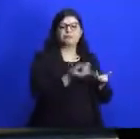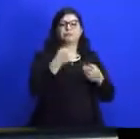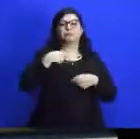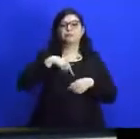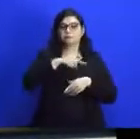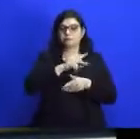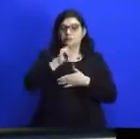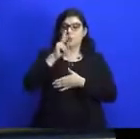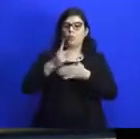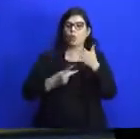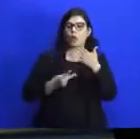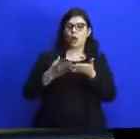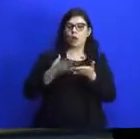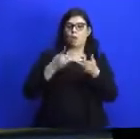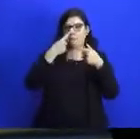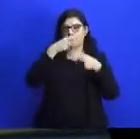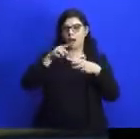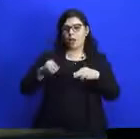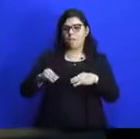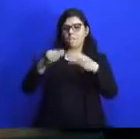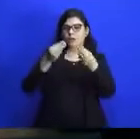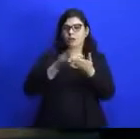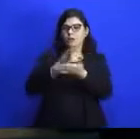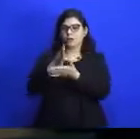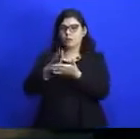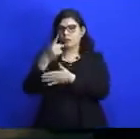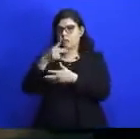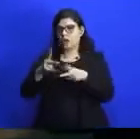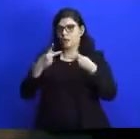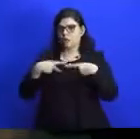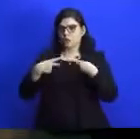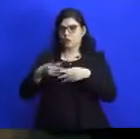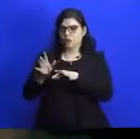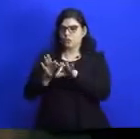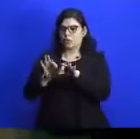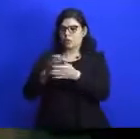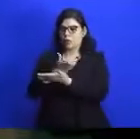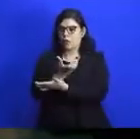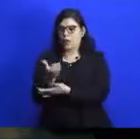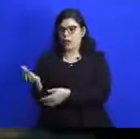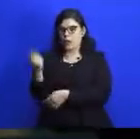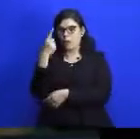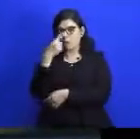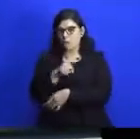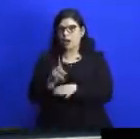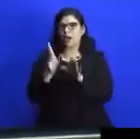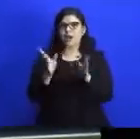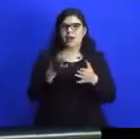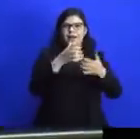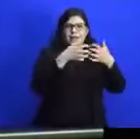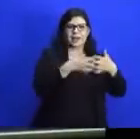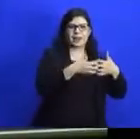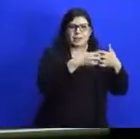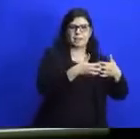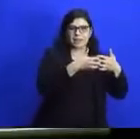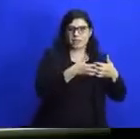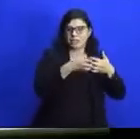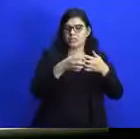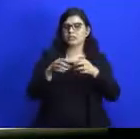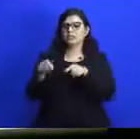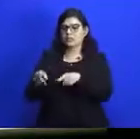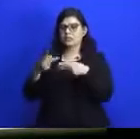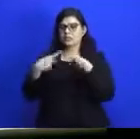un programa de acceso a mercados para pequeños productores agrícolas, cuyo propósito es tender ese puente entre las empresas y los pequeños